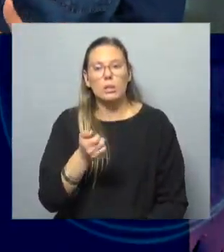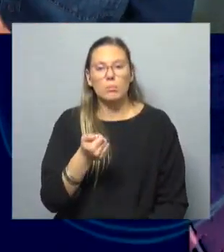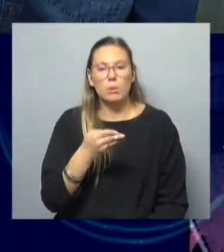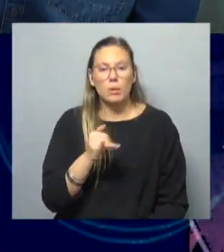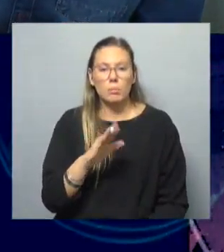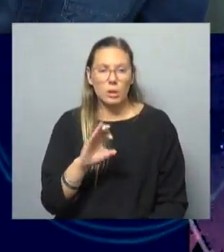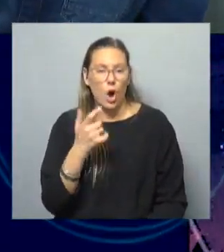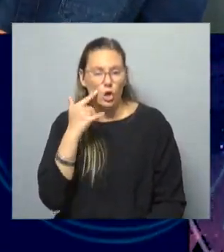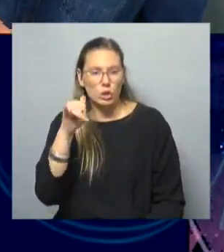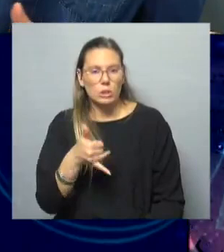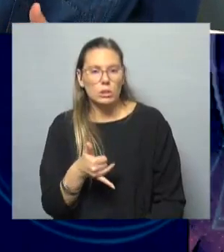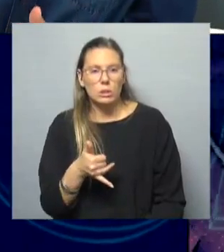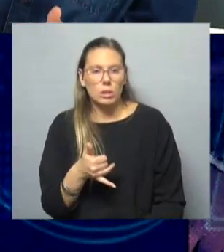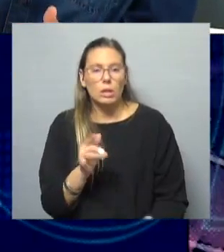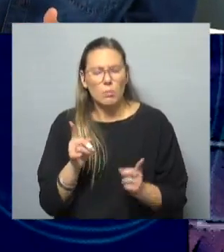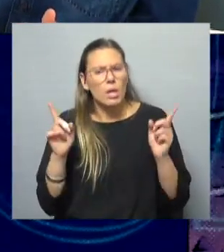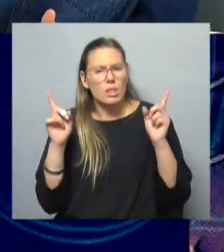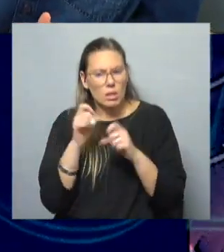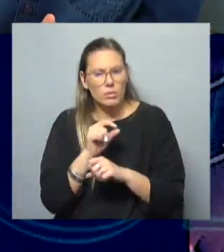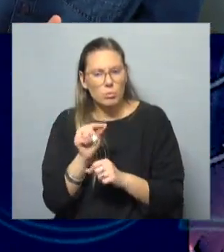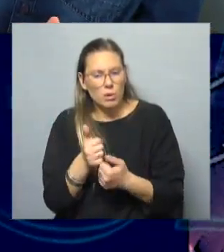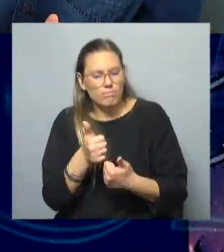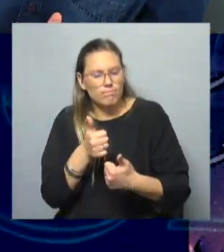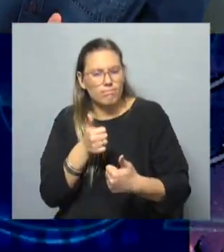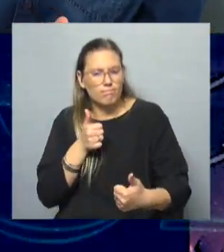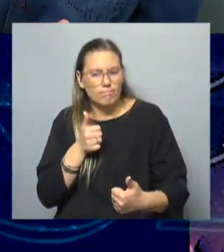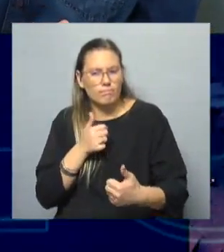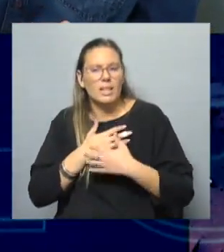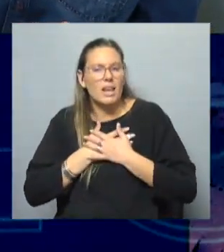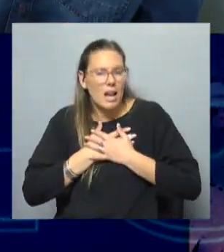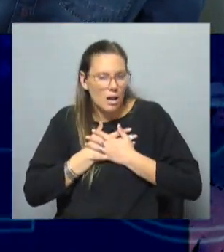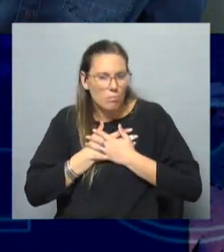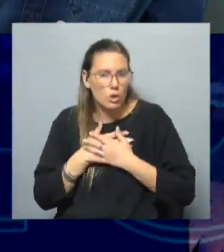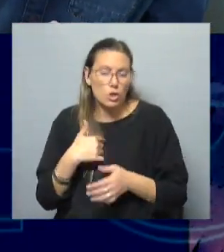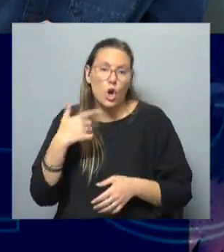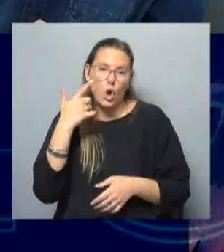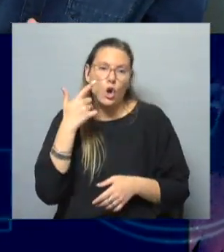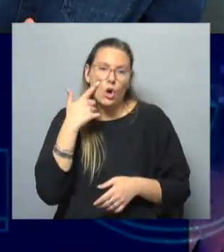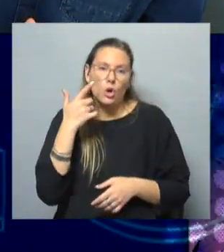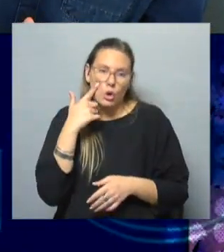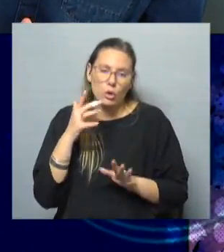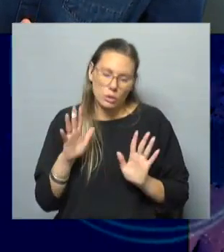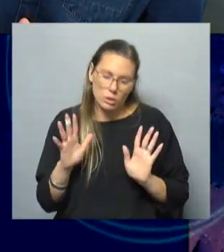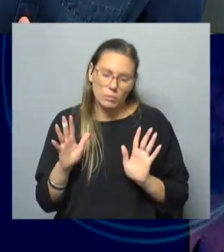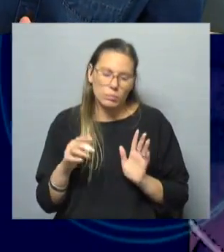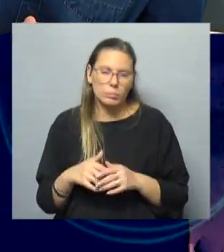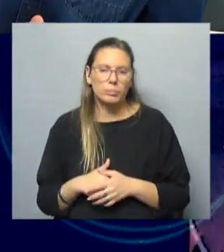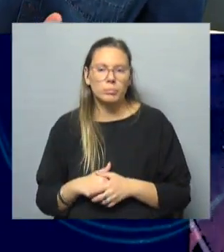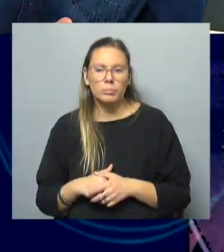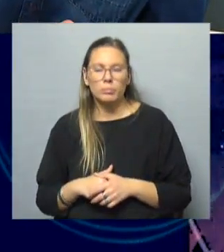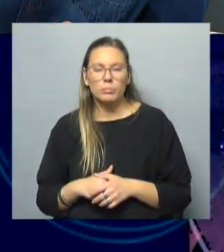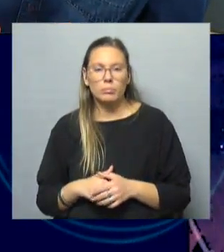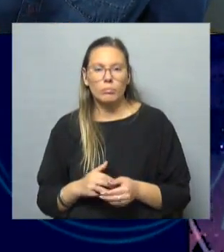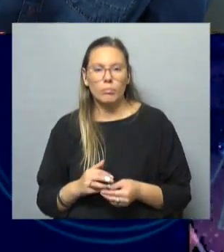eso. Y también me costó un poco alejarme como del afecto a Papico, yo lo conocí bastante. Y